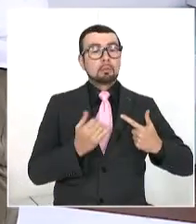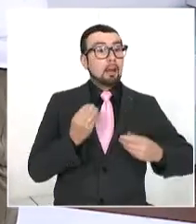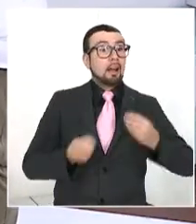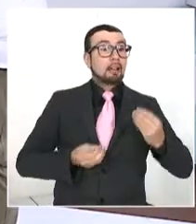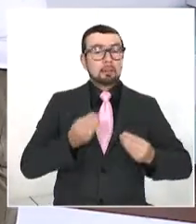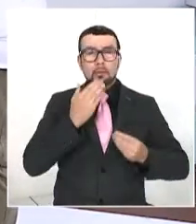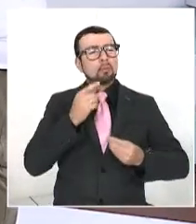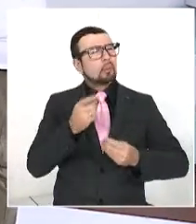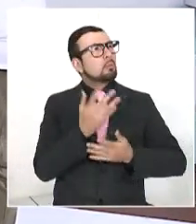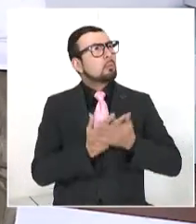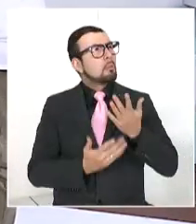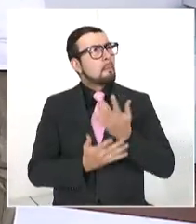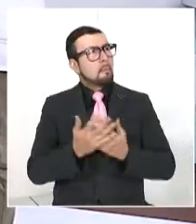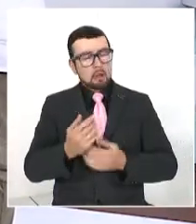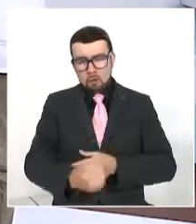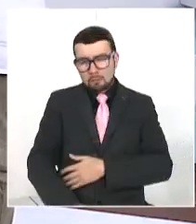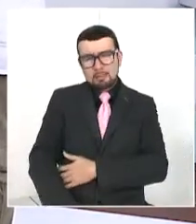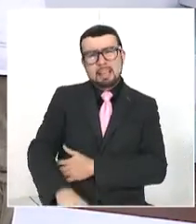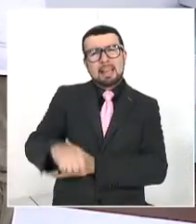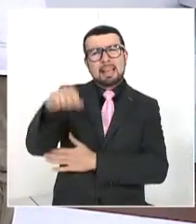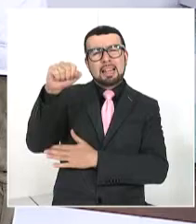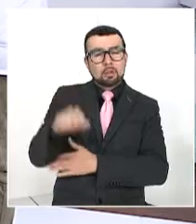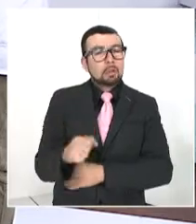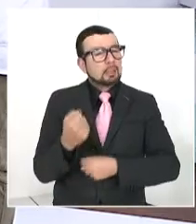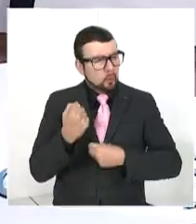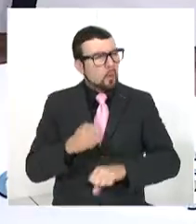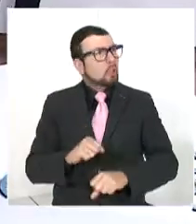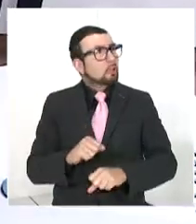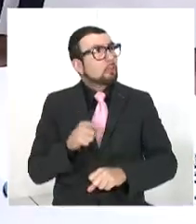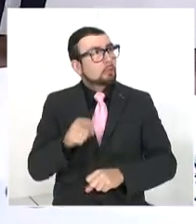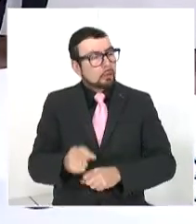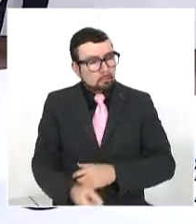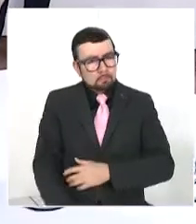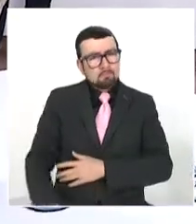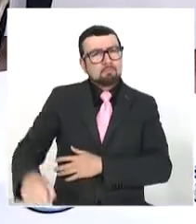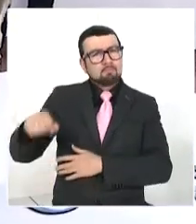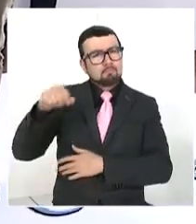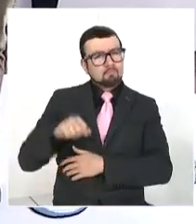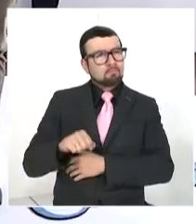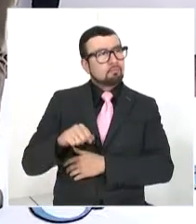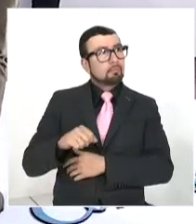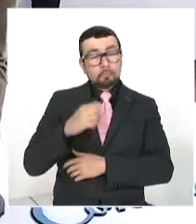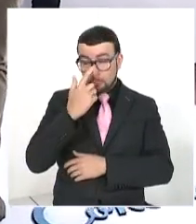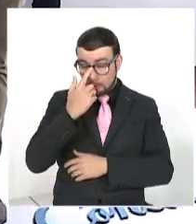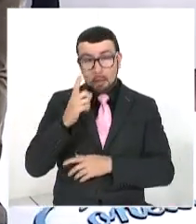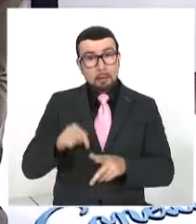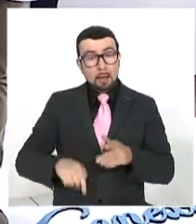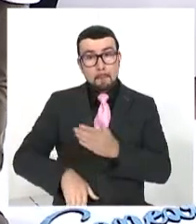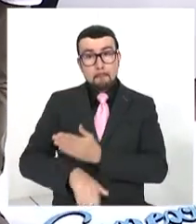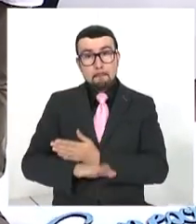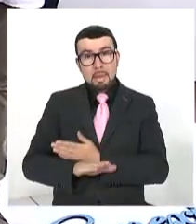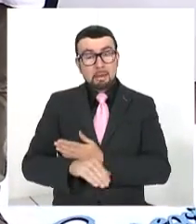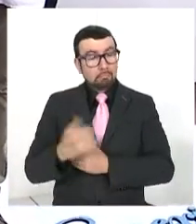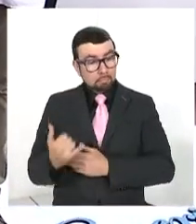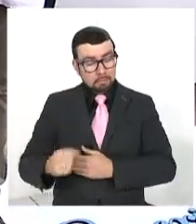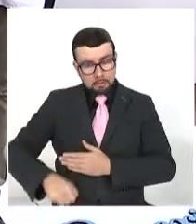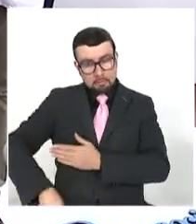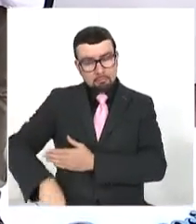derecho. Trate de moverlo lo más que pueda, eso. Y el pie derecho, trate de